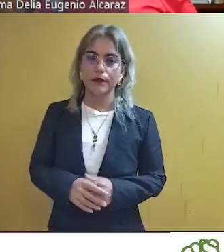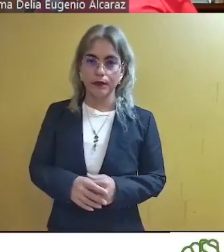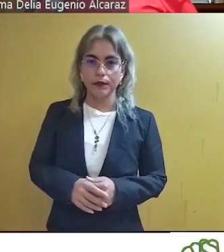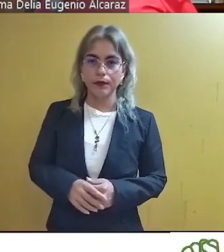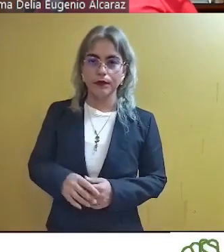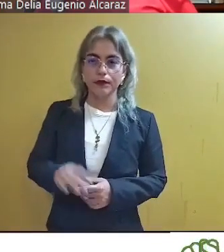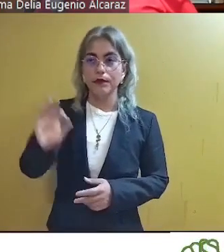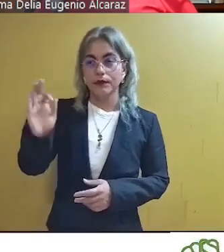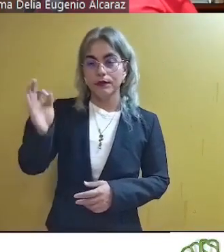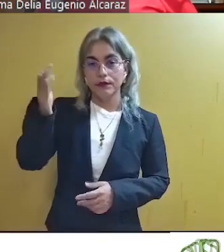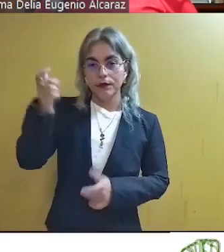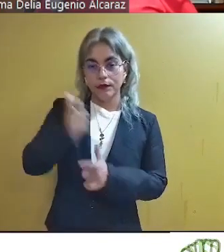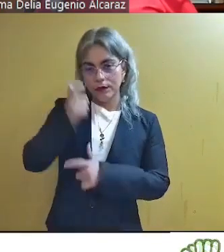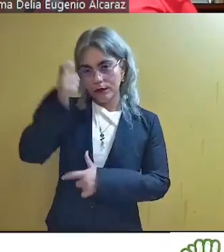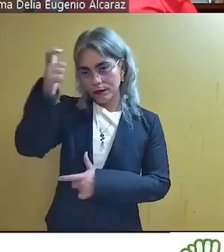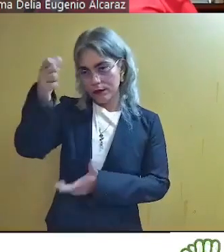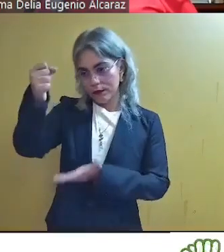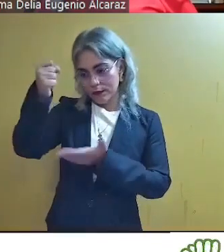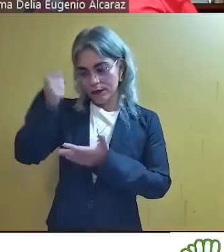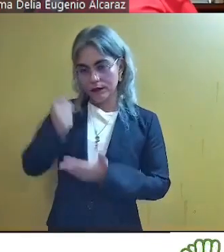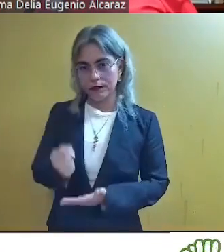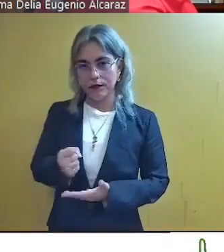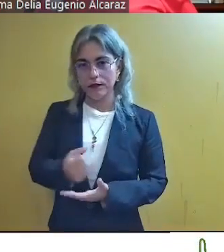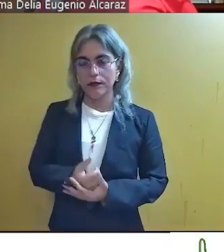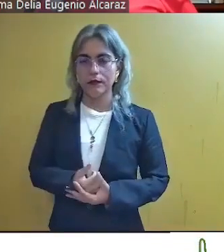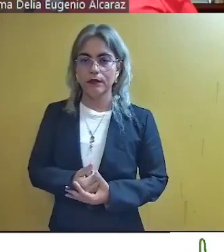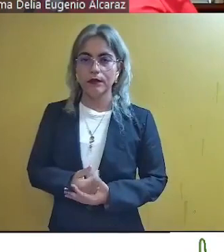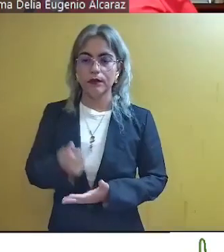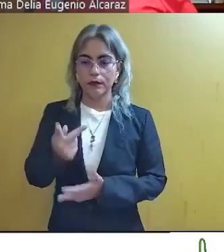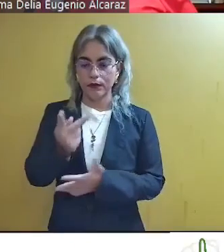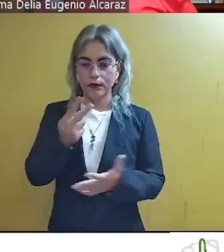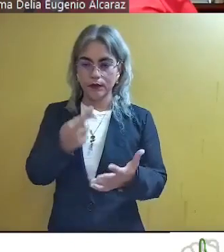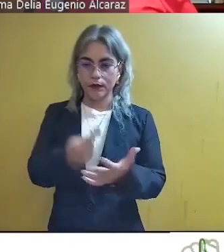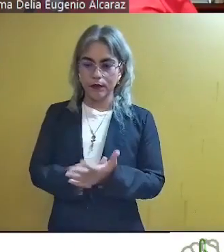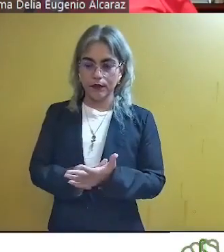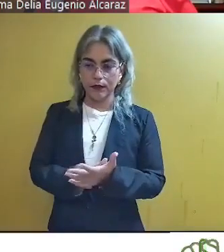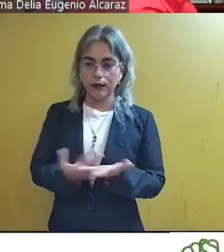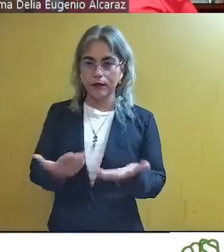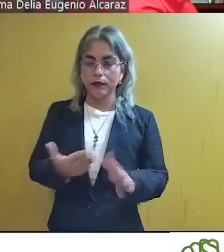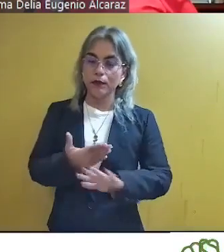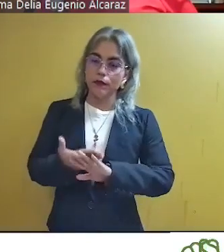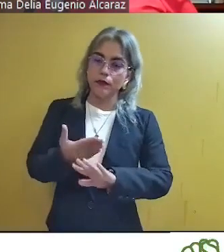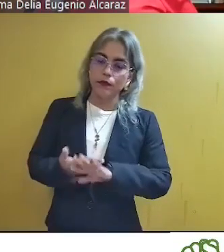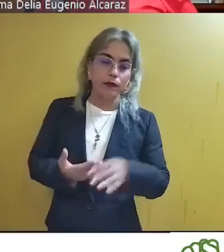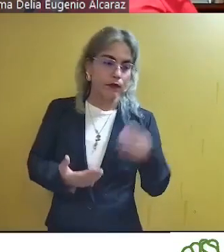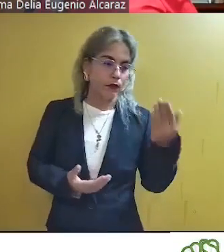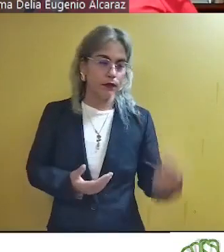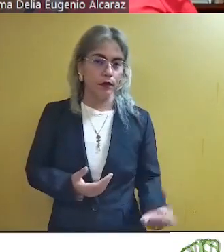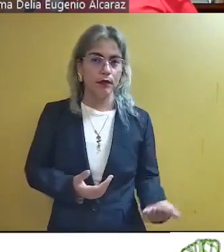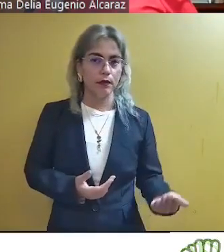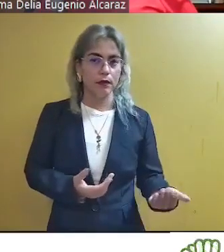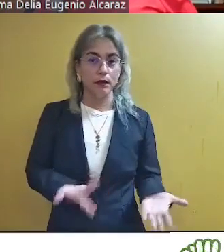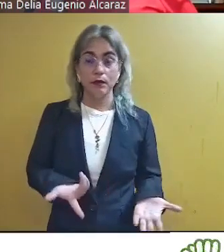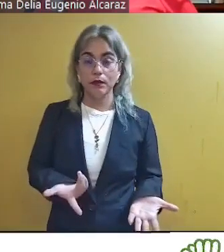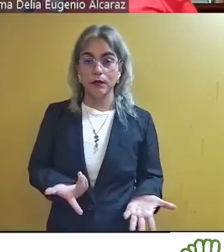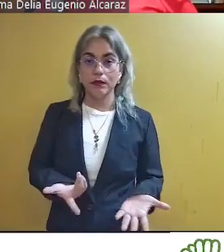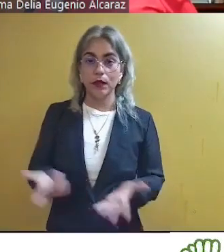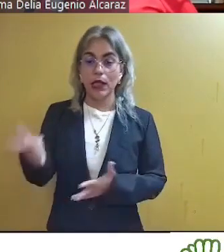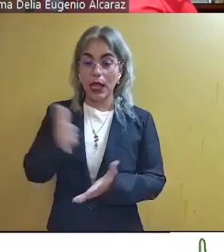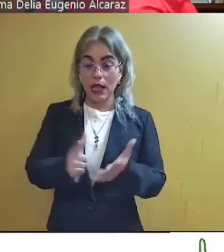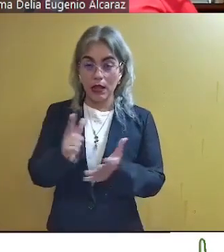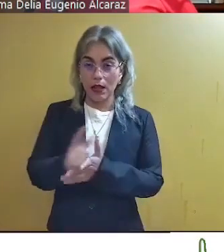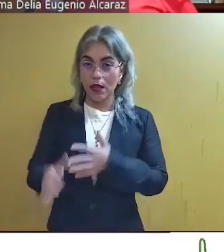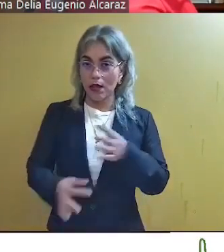federal. En el proyecto se estiman fundados los agravios hechos valer porque la autoridad responsable no justificó legalmente la